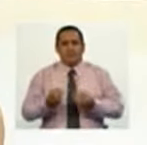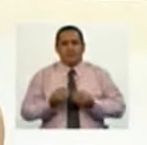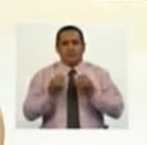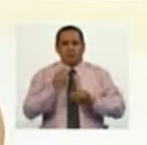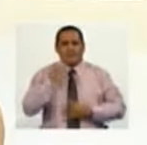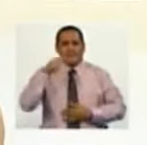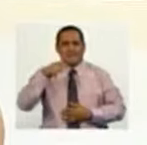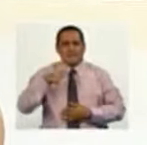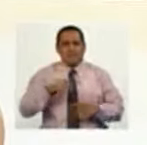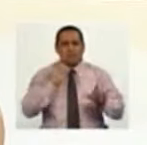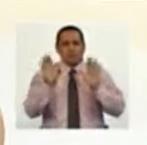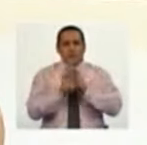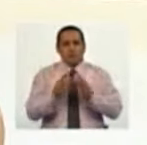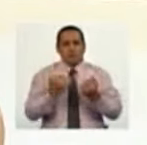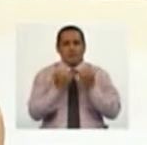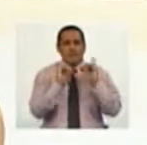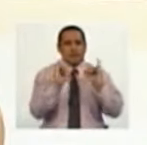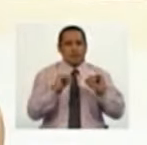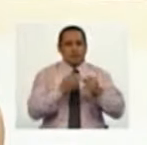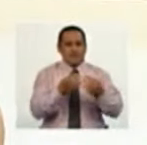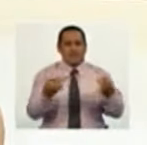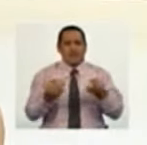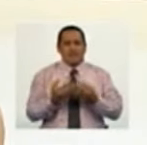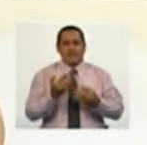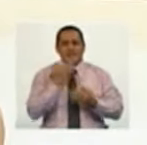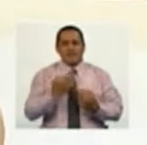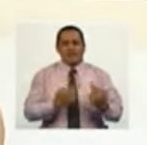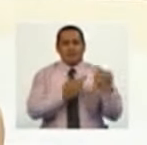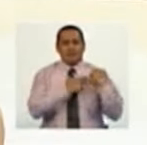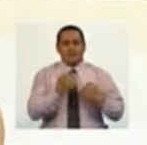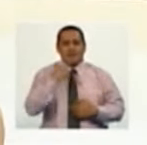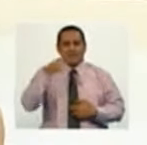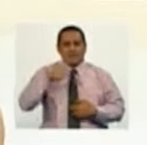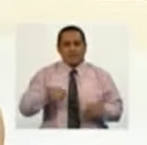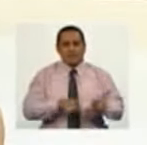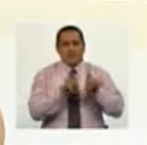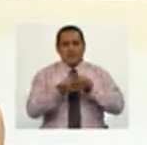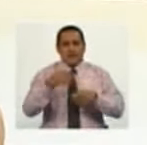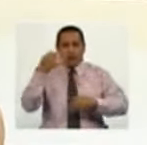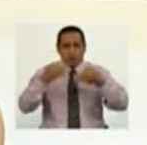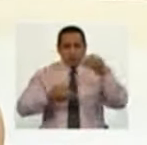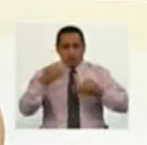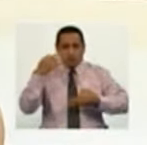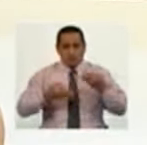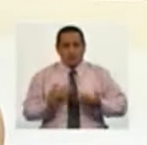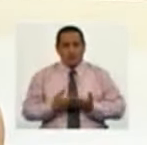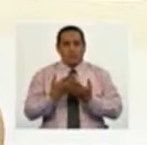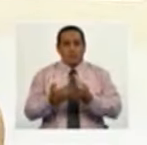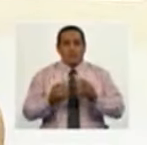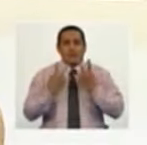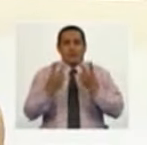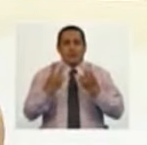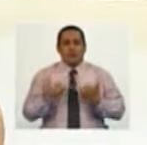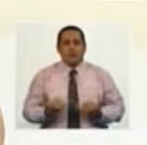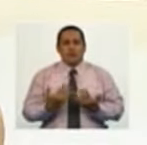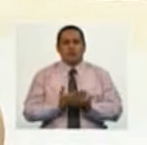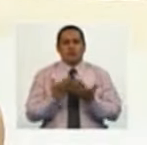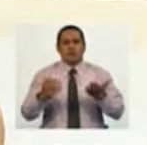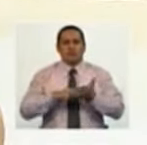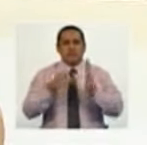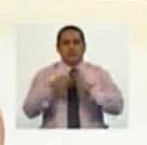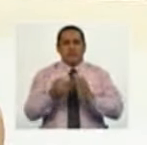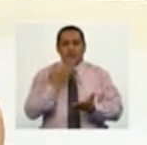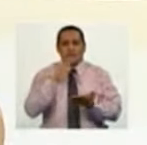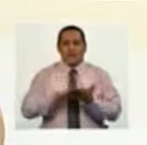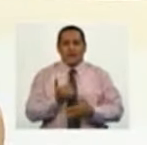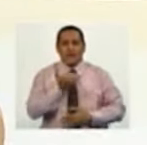porque se necesitaba individualizar a los responsables, se necesitaban auditorías para determinar en qué había